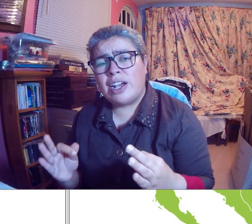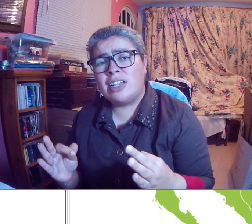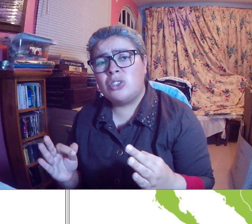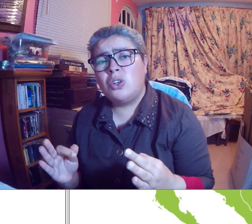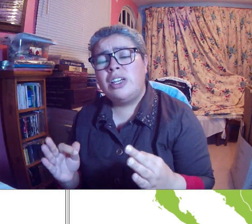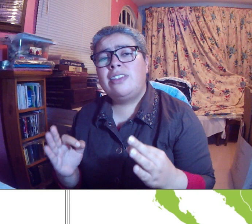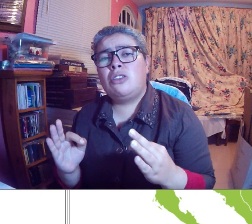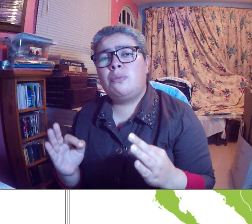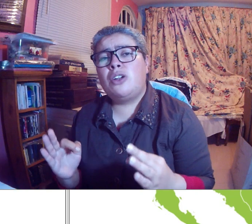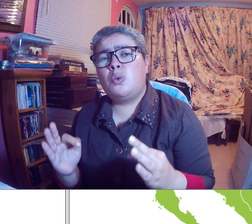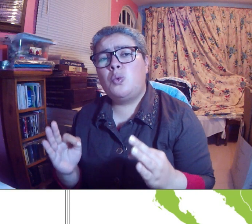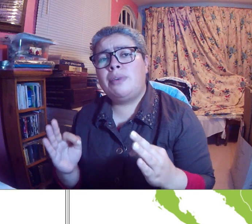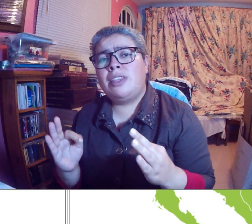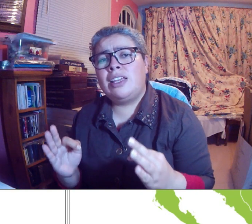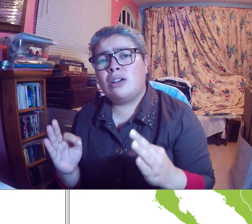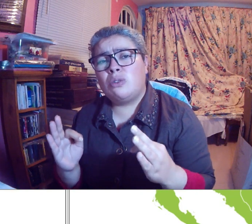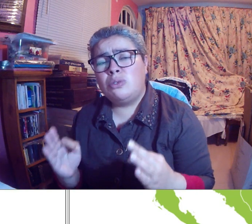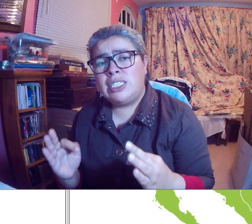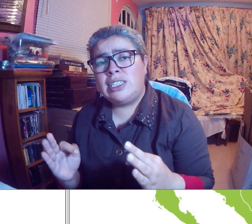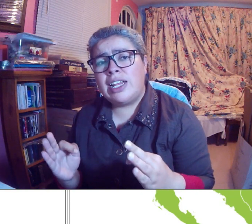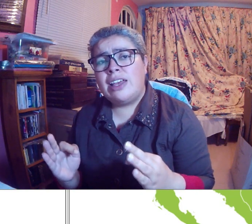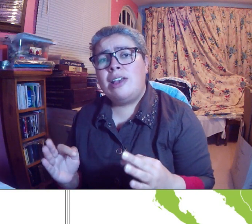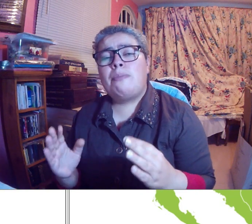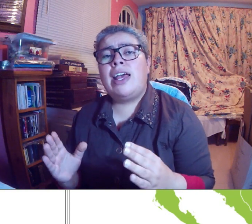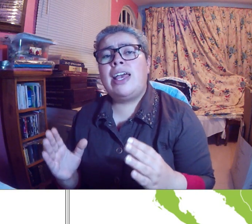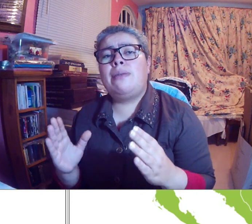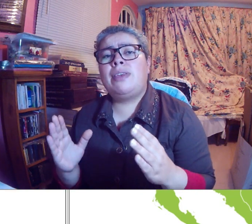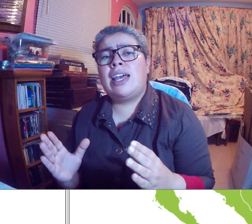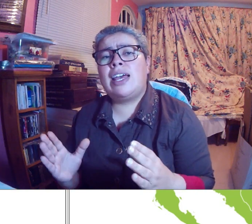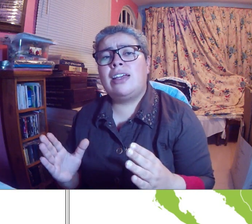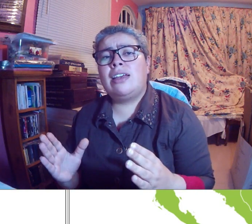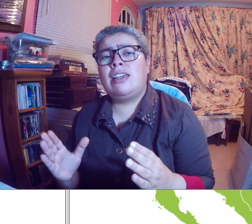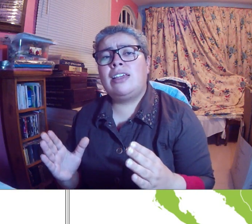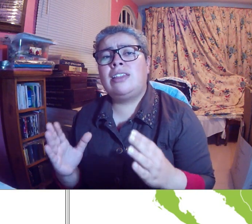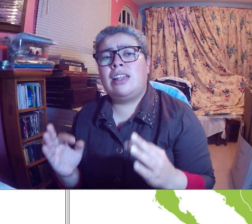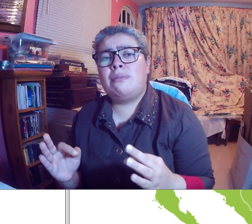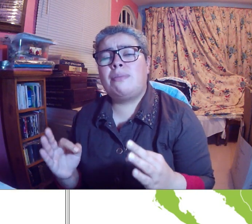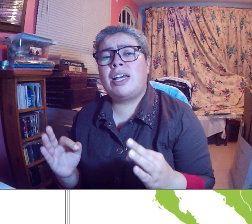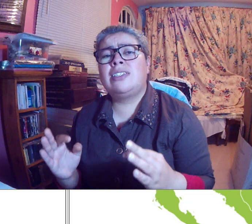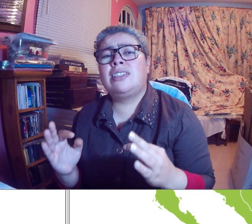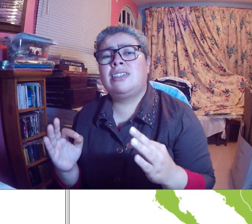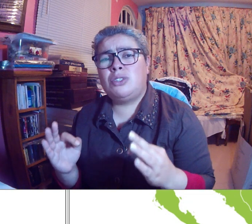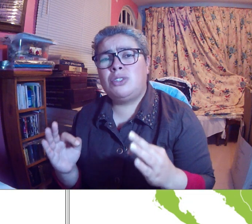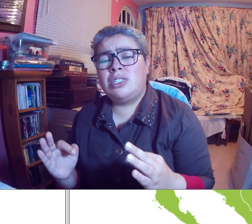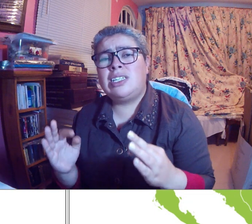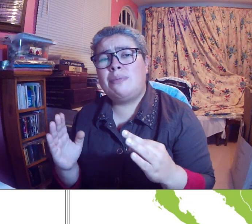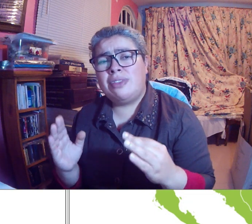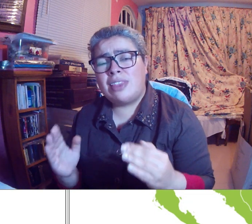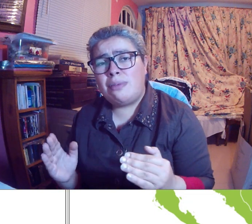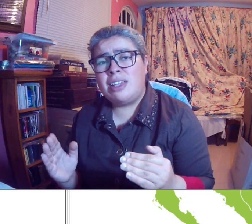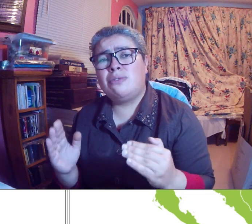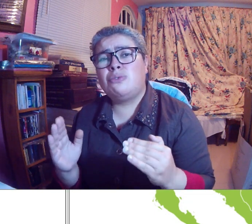al fracaso de tomar una medida comunitaria para evitar y tener más decepciones